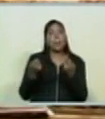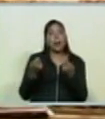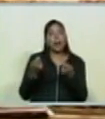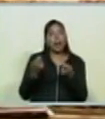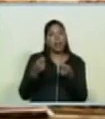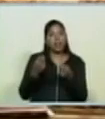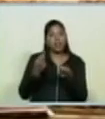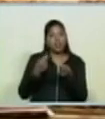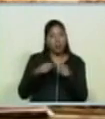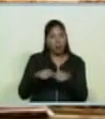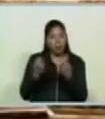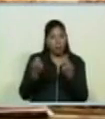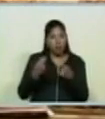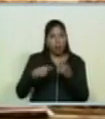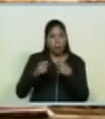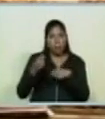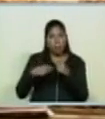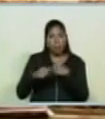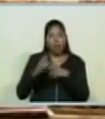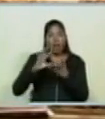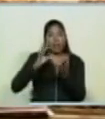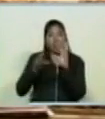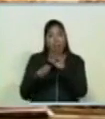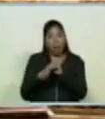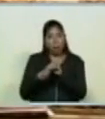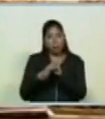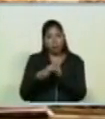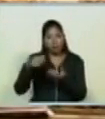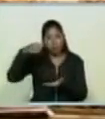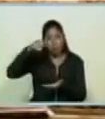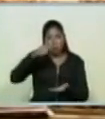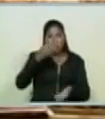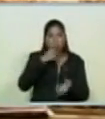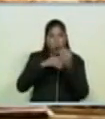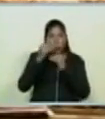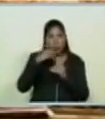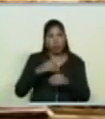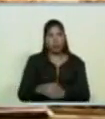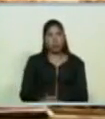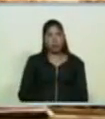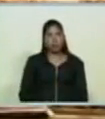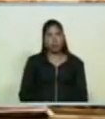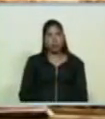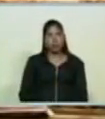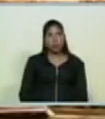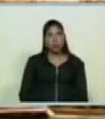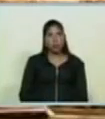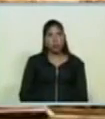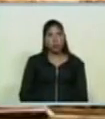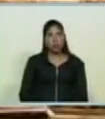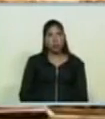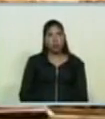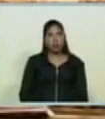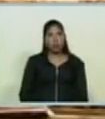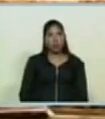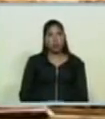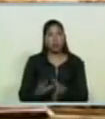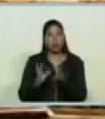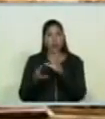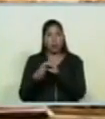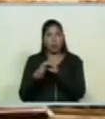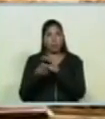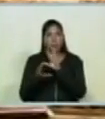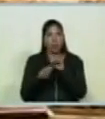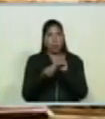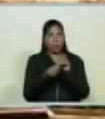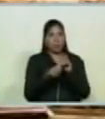CLAP, atención CLAP, Comité Locales de Abastecimiento y Producción. CLAP, CLAP, CLAP, CLAP.